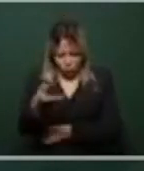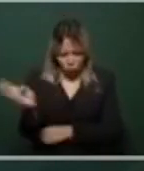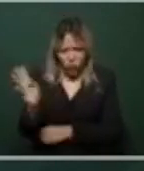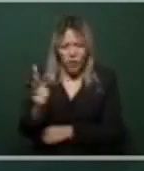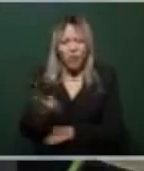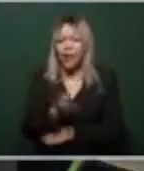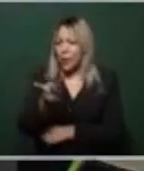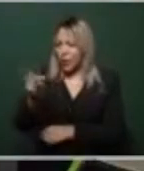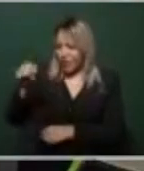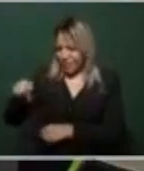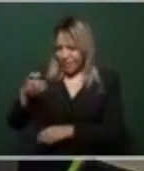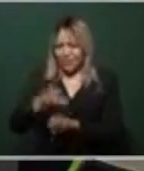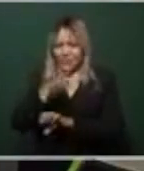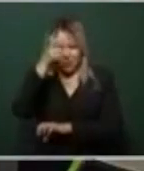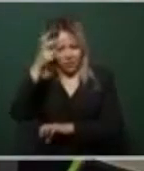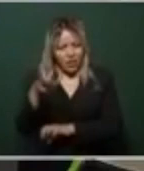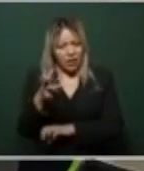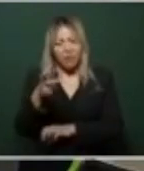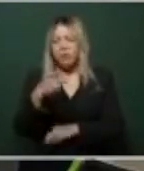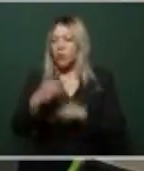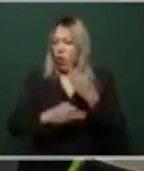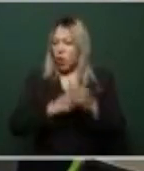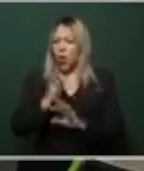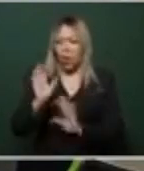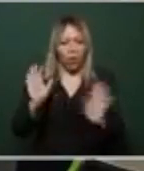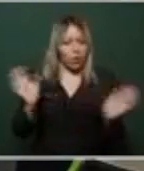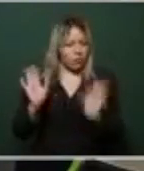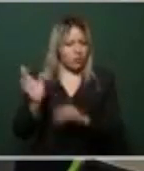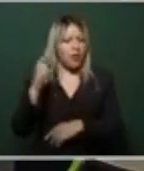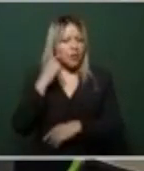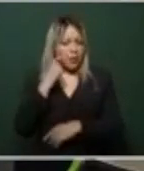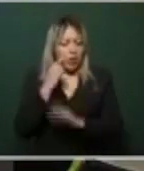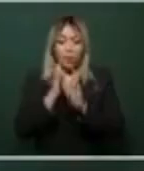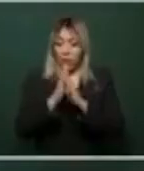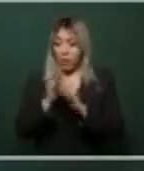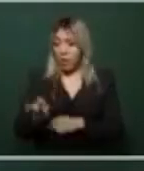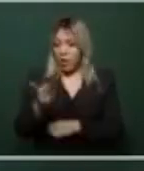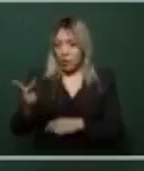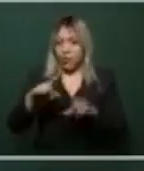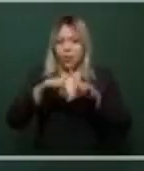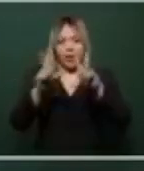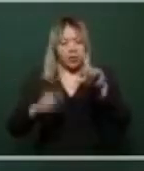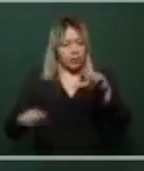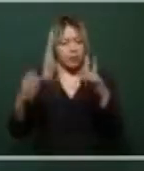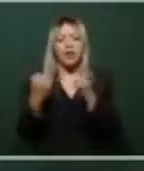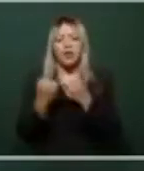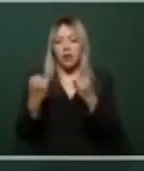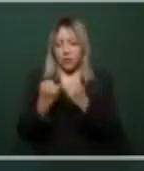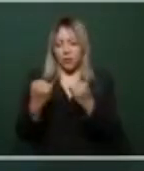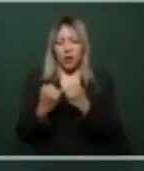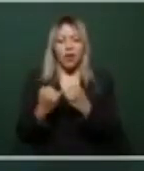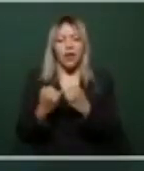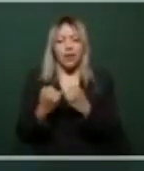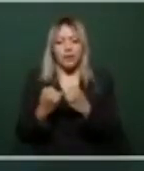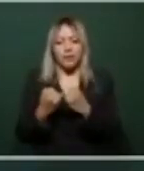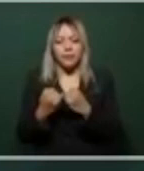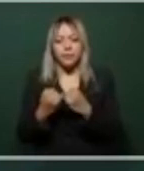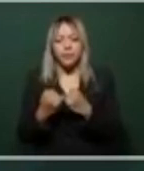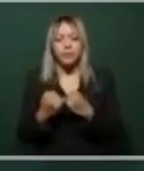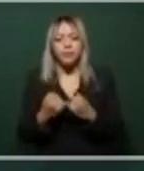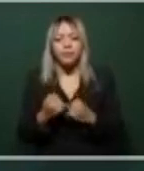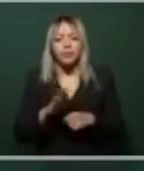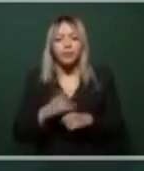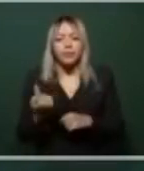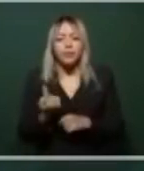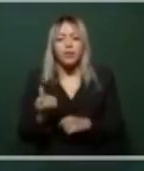aquí en Hidalgo, todos nos están escuchando, y hagan el ejercicio nacional, porque yo cada